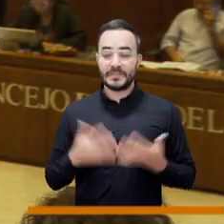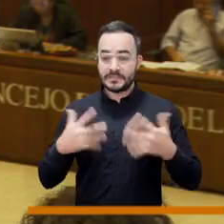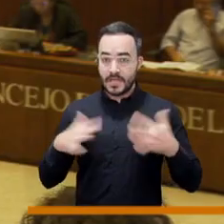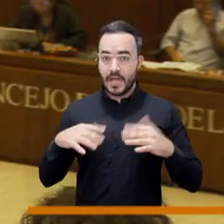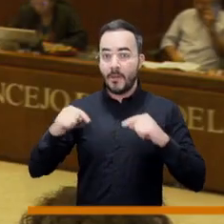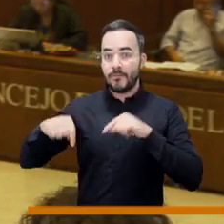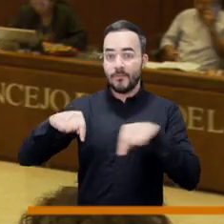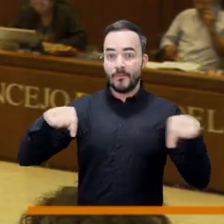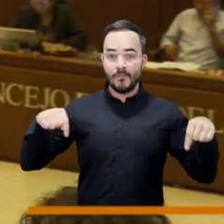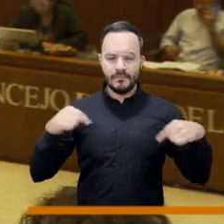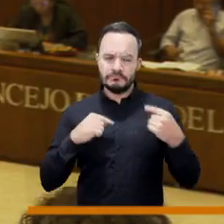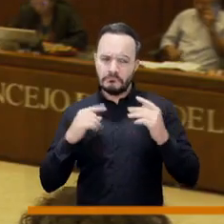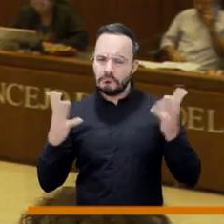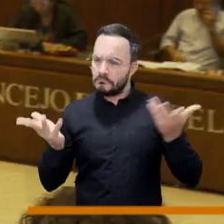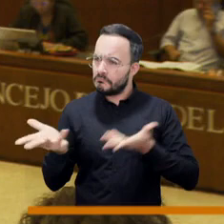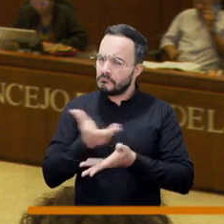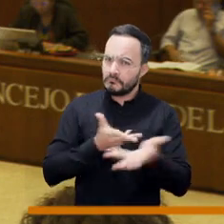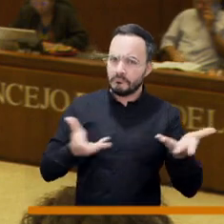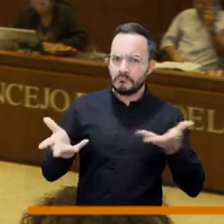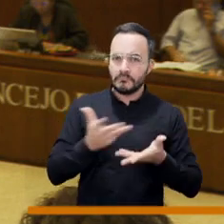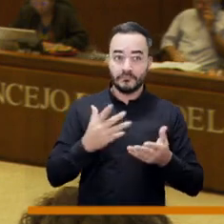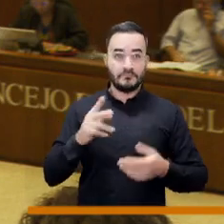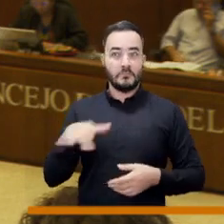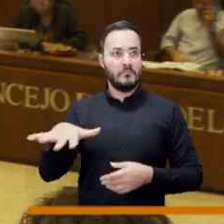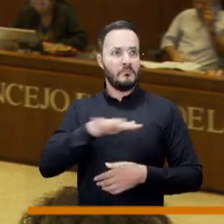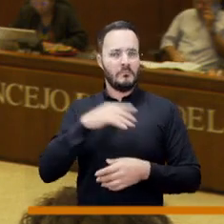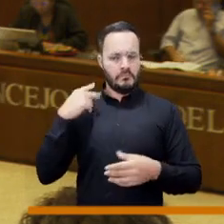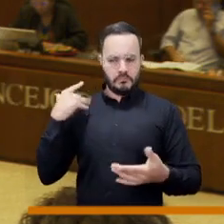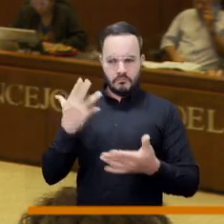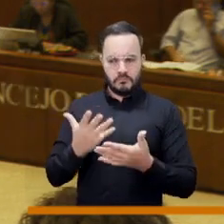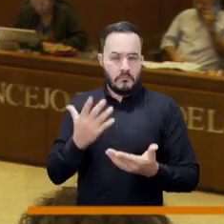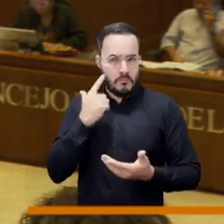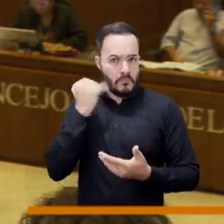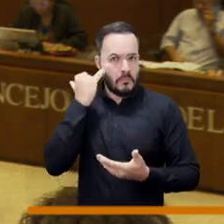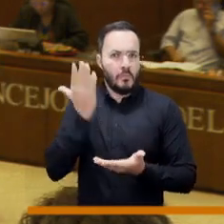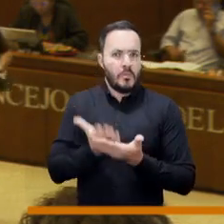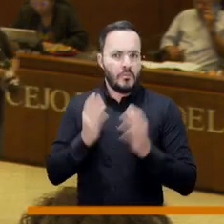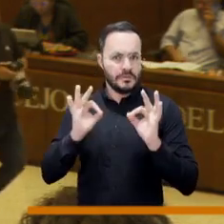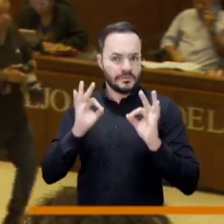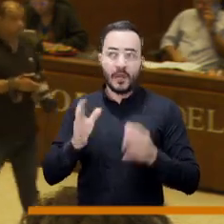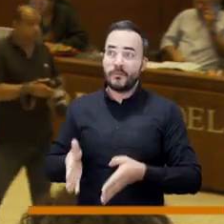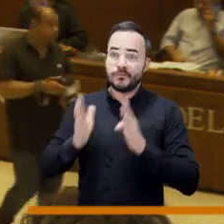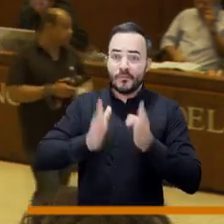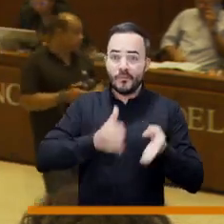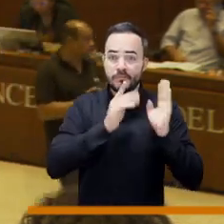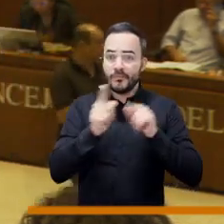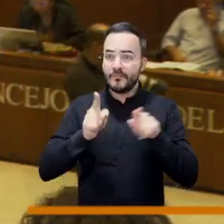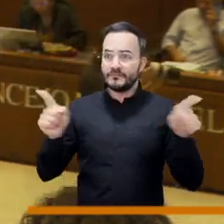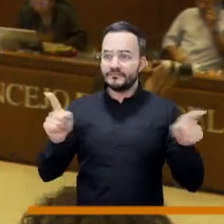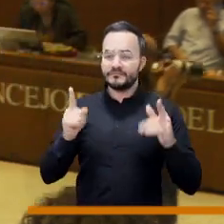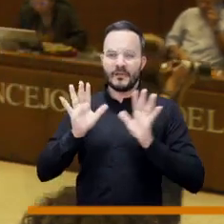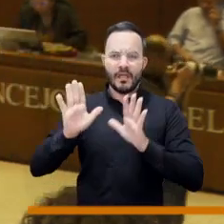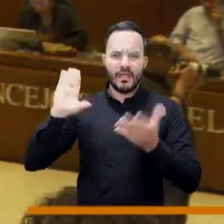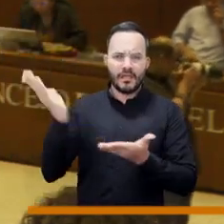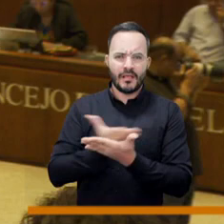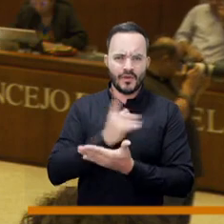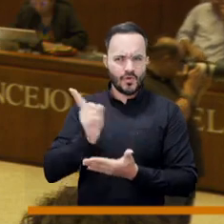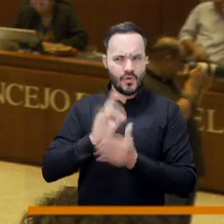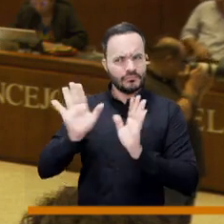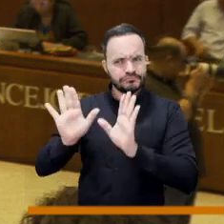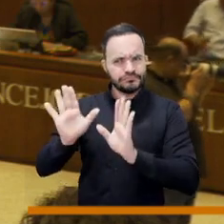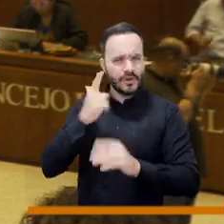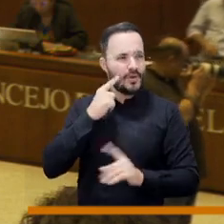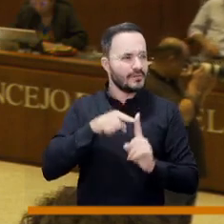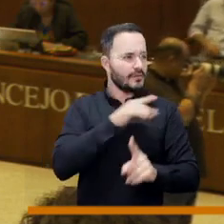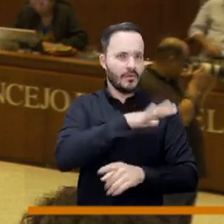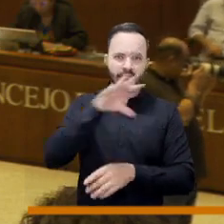Se empieza a mover y ambientar una idea muy novedosa en la ciudad que, gracias al reciclaje de algunos edificios, busca nuevas opciones de